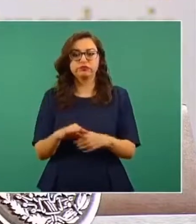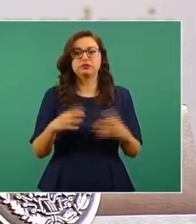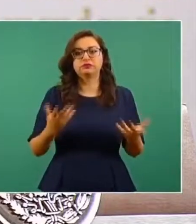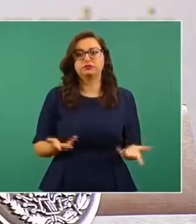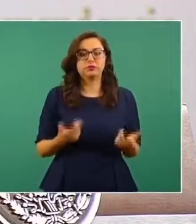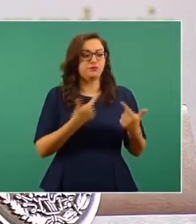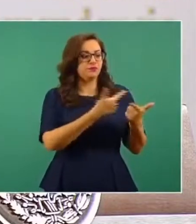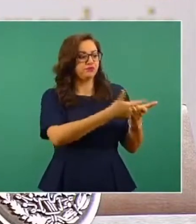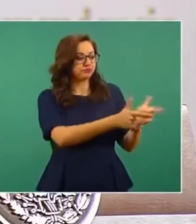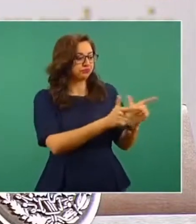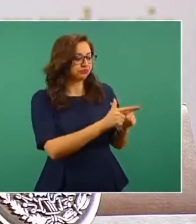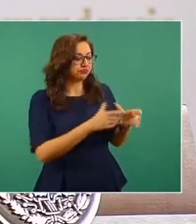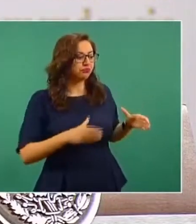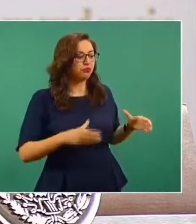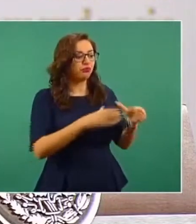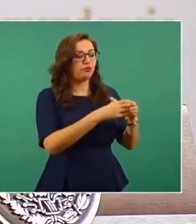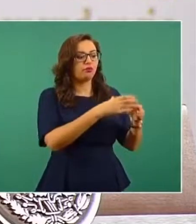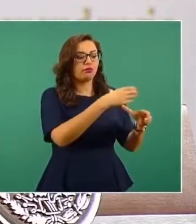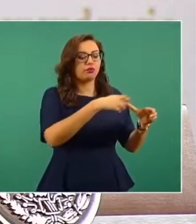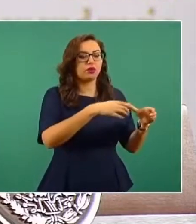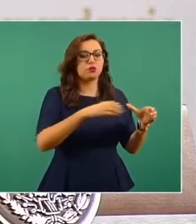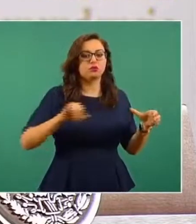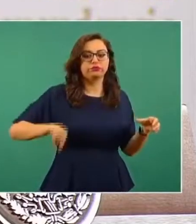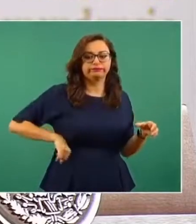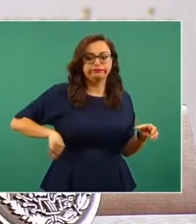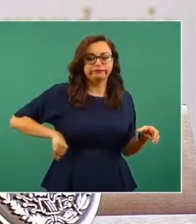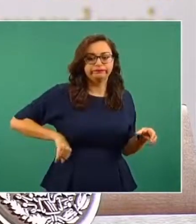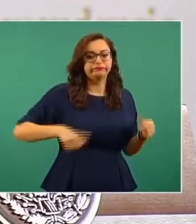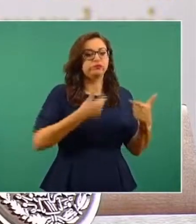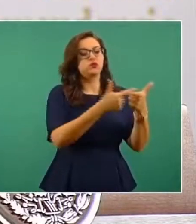no la delincuencia de cuello blanco.